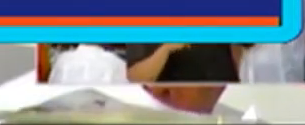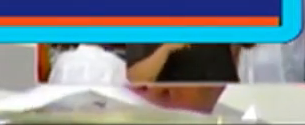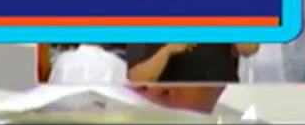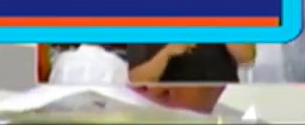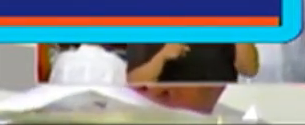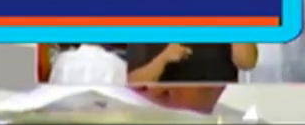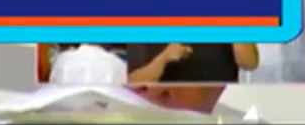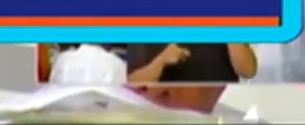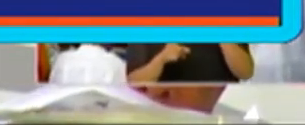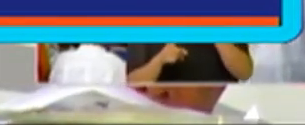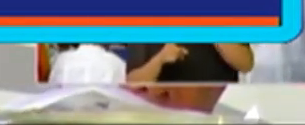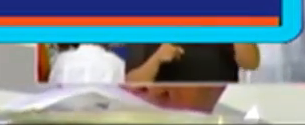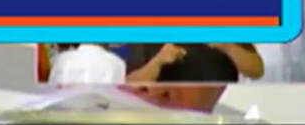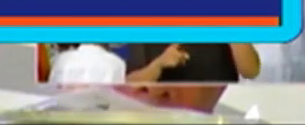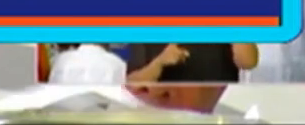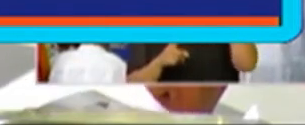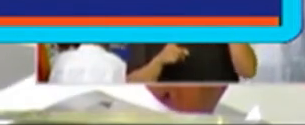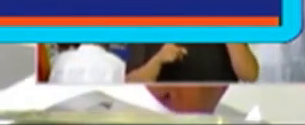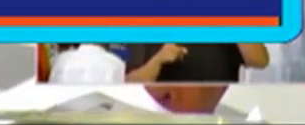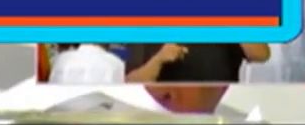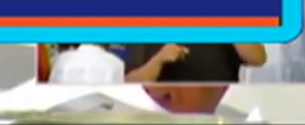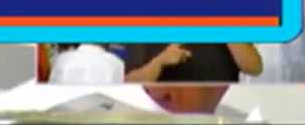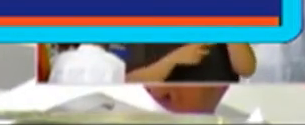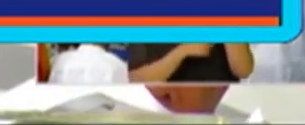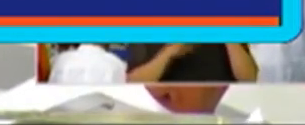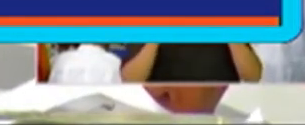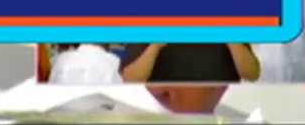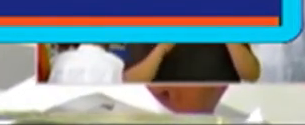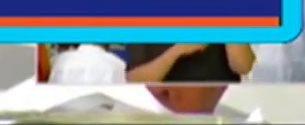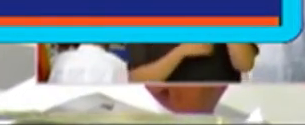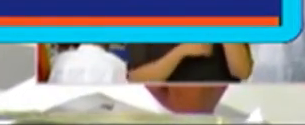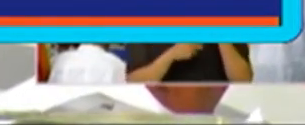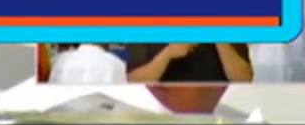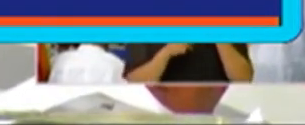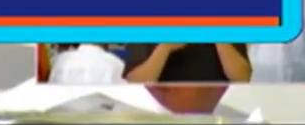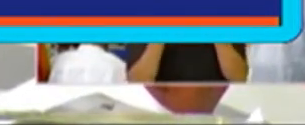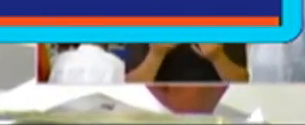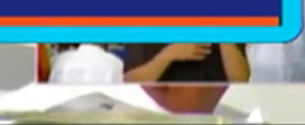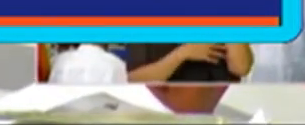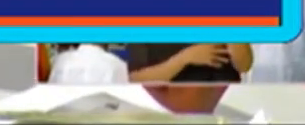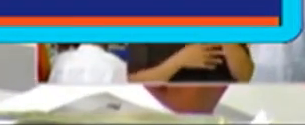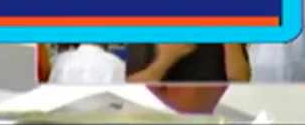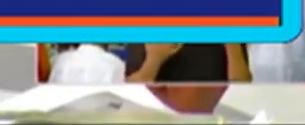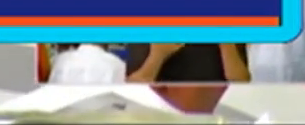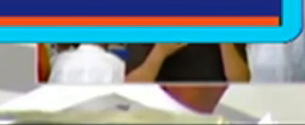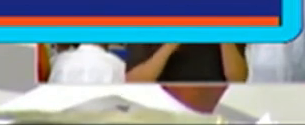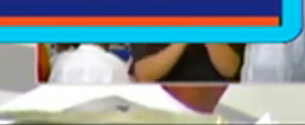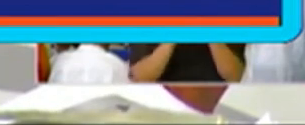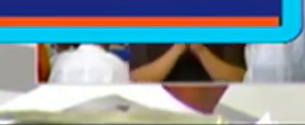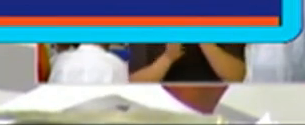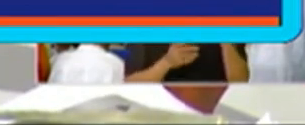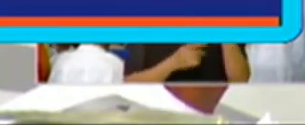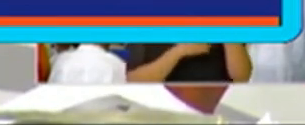el 4% del PIB para la educación está asegurado hoy y mañana. Así lo establece la ley y es